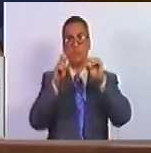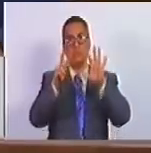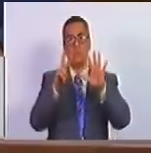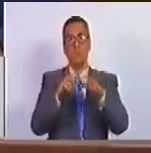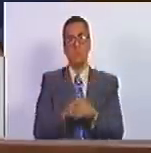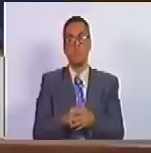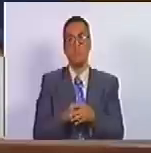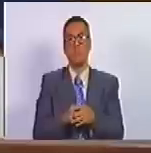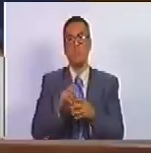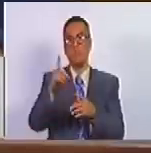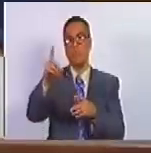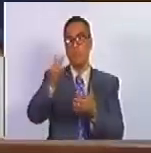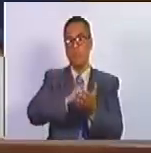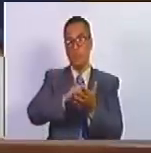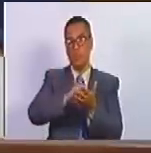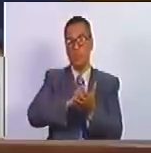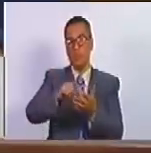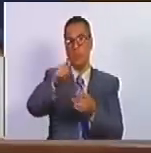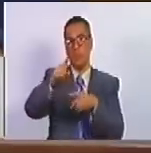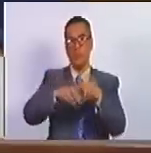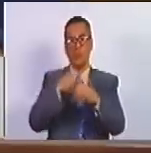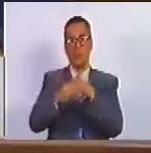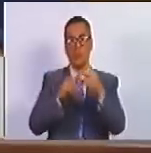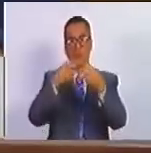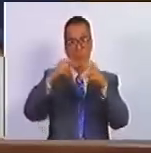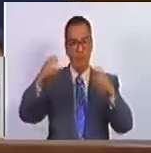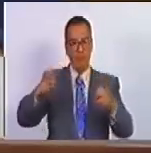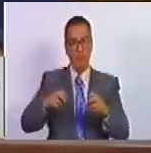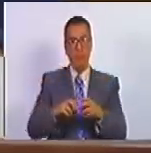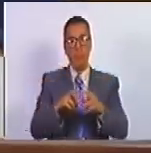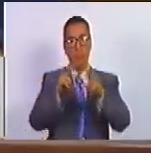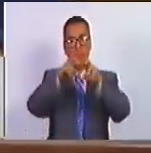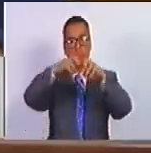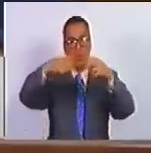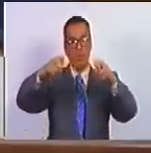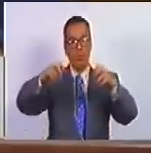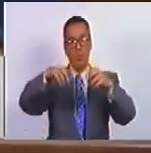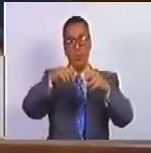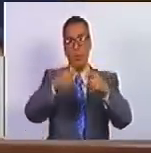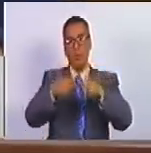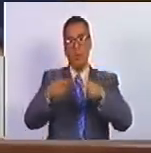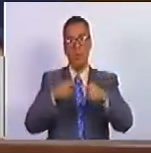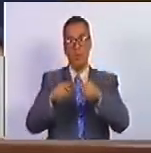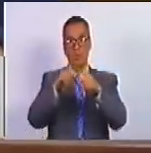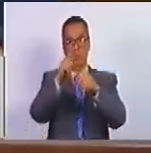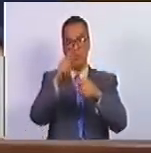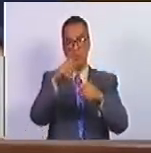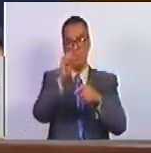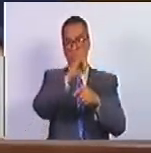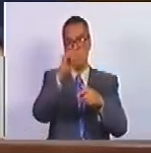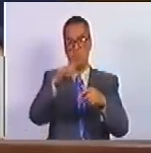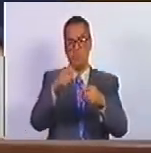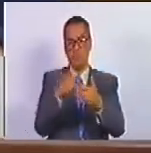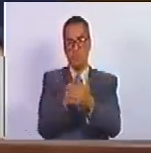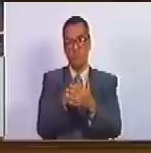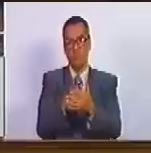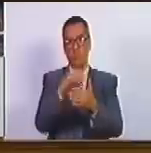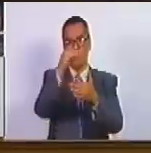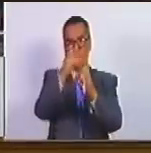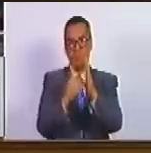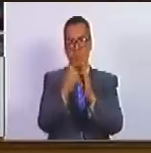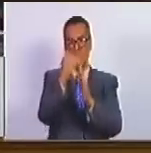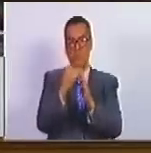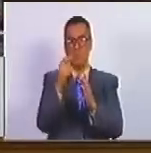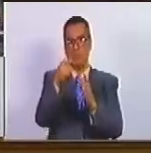47, el cual queda redactado en los términos siguientes. Epígrafe, armonización de tasas. Es todo, ciudadano presidente.